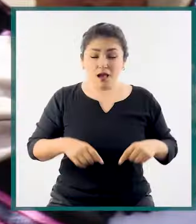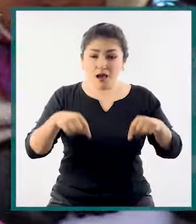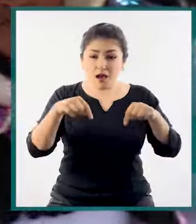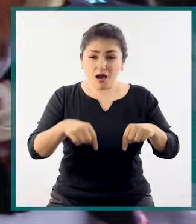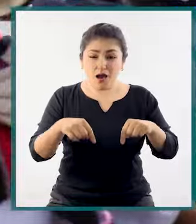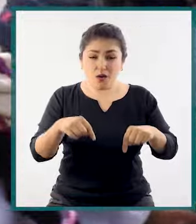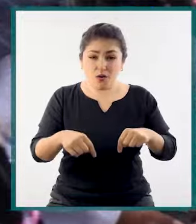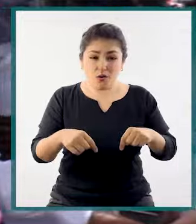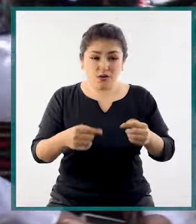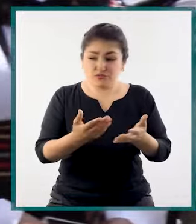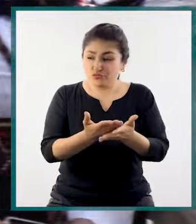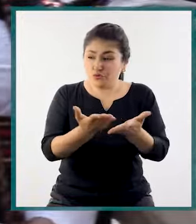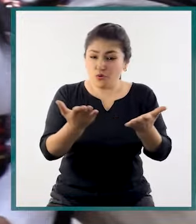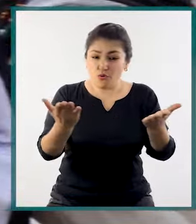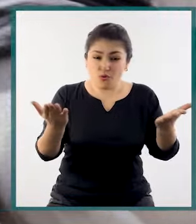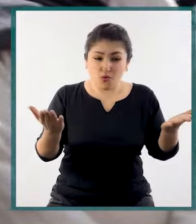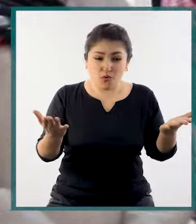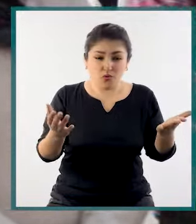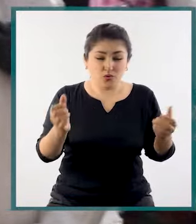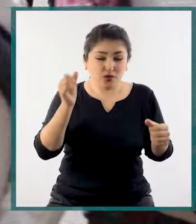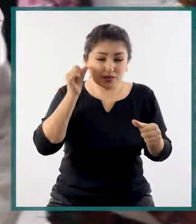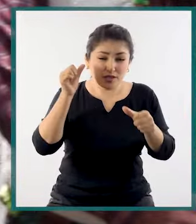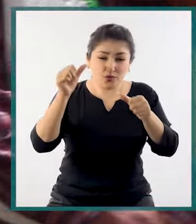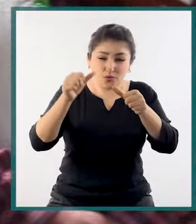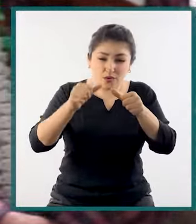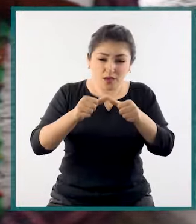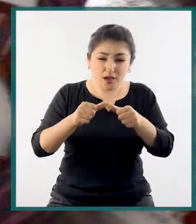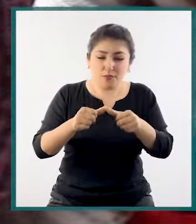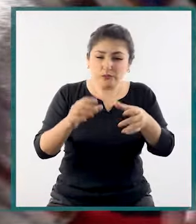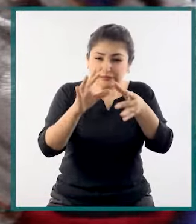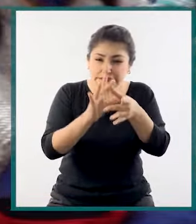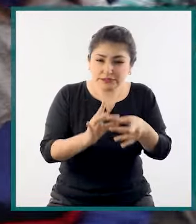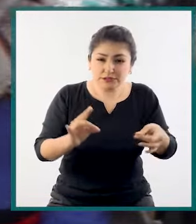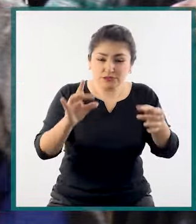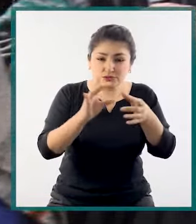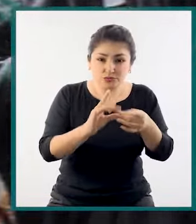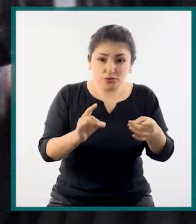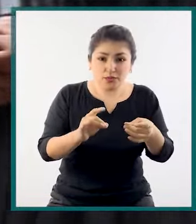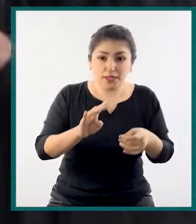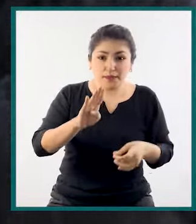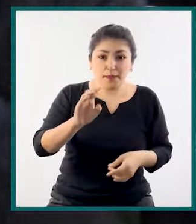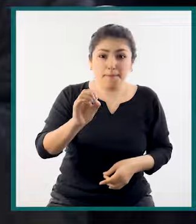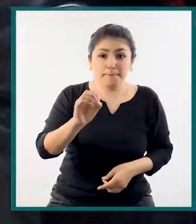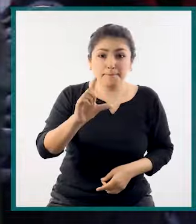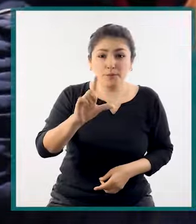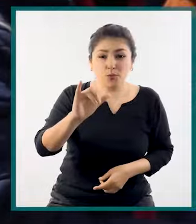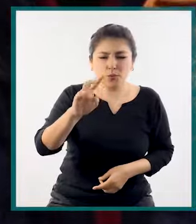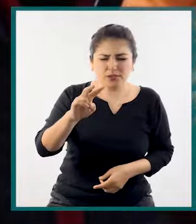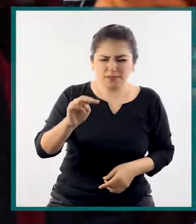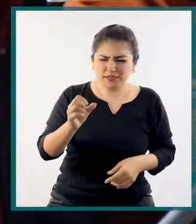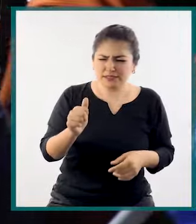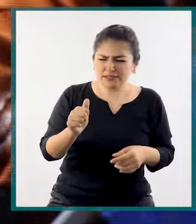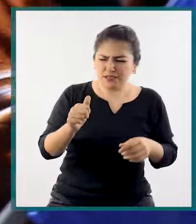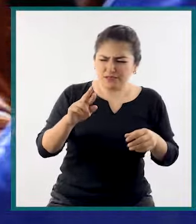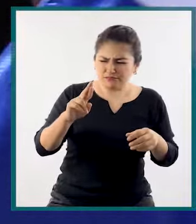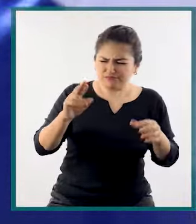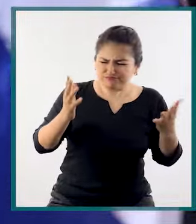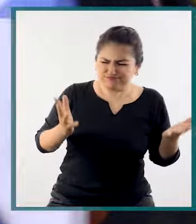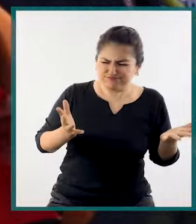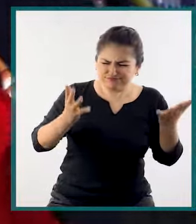La importancia de este momento histórico que se rememora hoy en día en cuanto a la arenga de